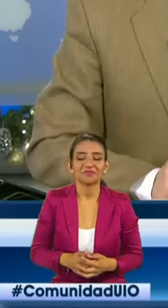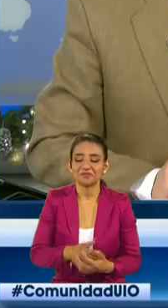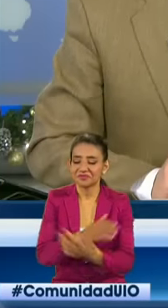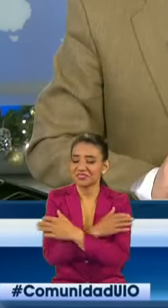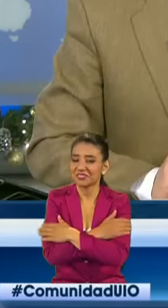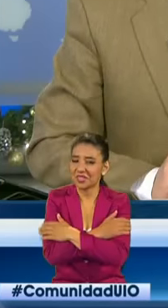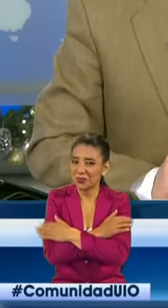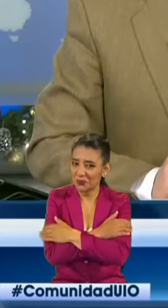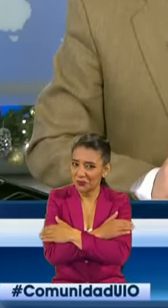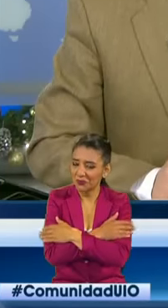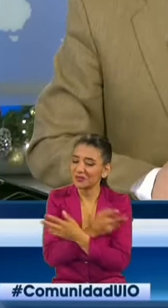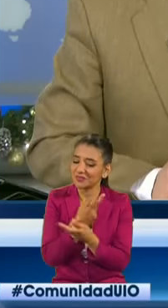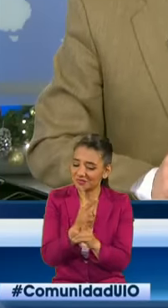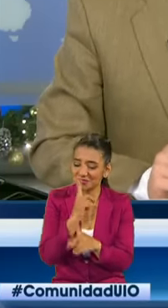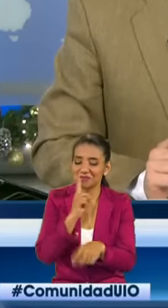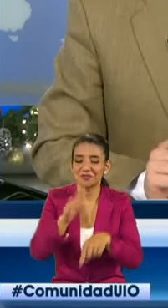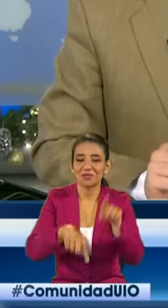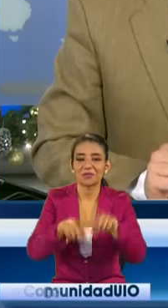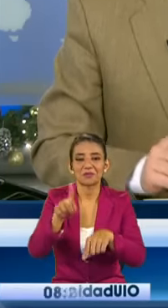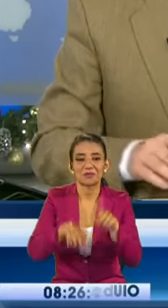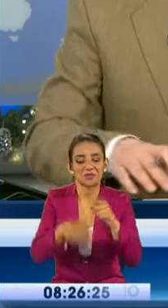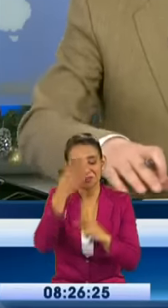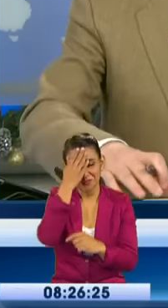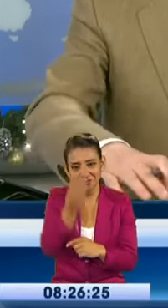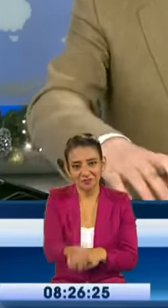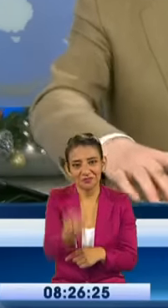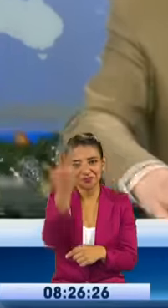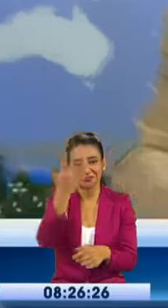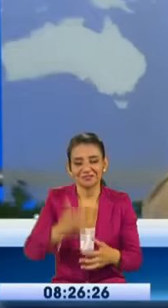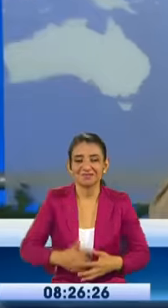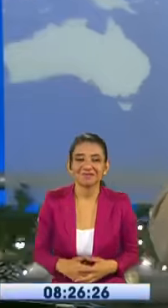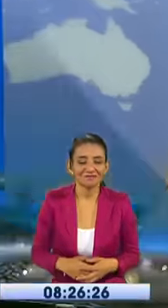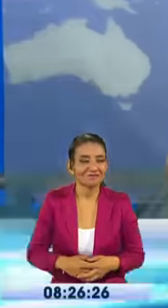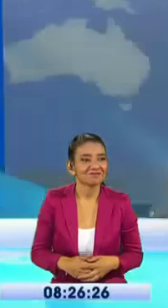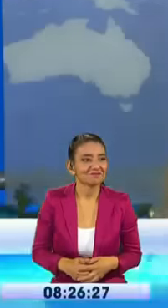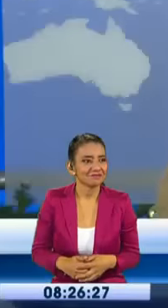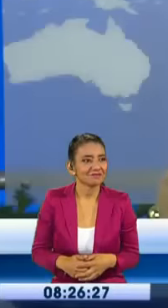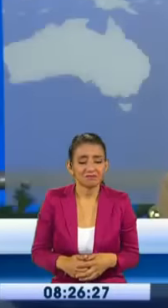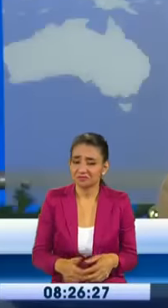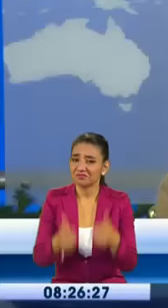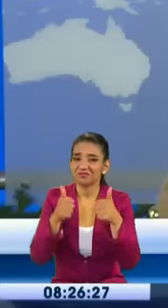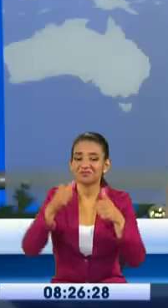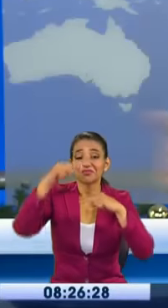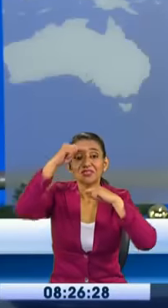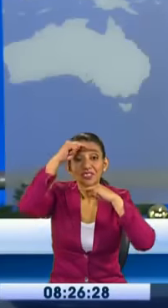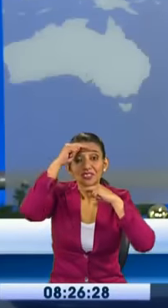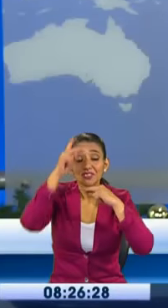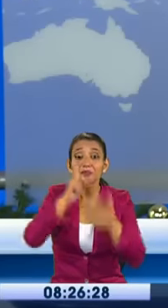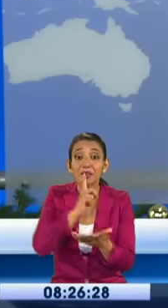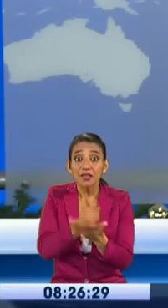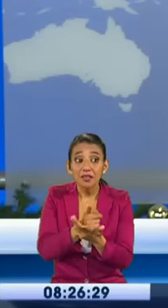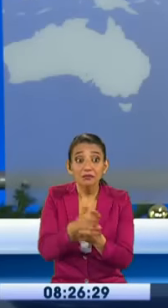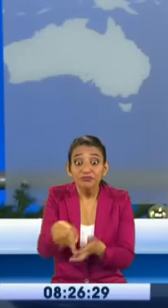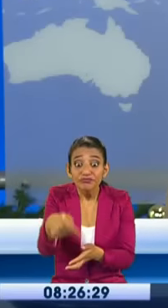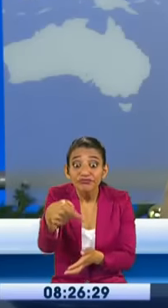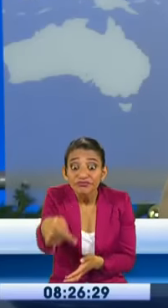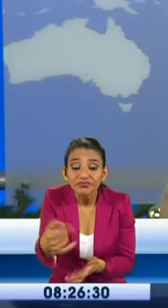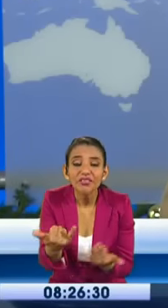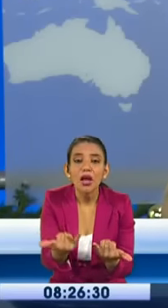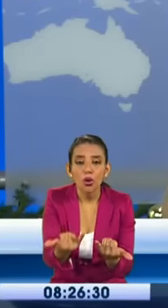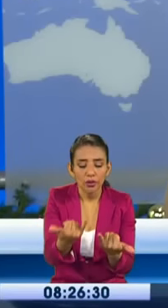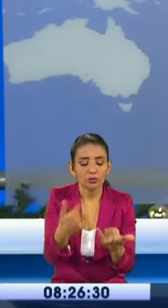Saludos para ti, Robert, también para todos nuestros amigos televidentes. Gran día. Gran día, Alison Corral. Qué buenas noticias estas. Las que vienen, quiero que escuchen